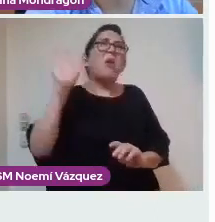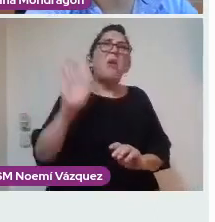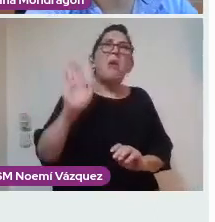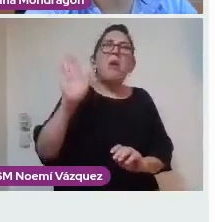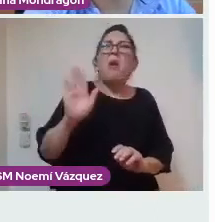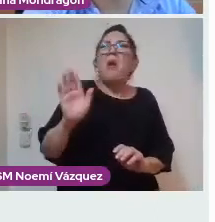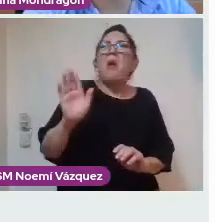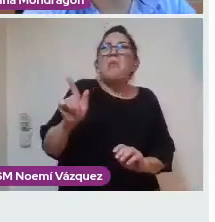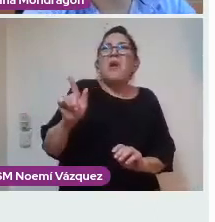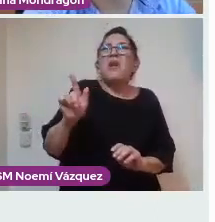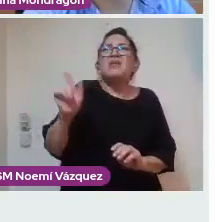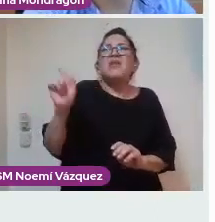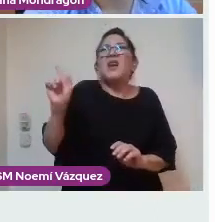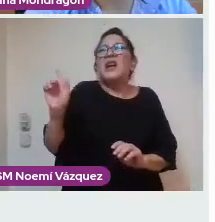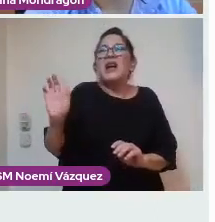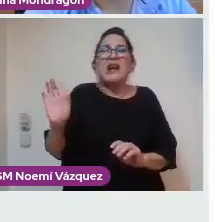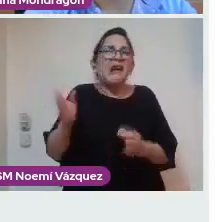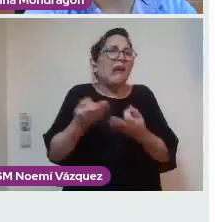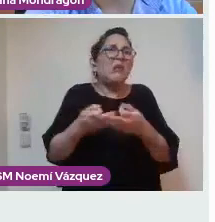toman mucha importancia en esta relación